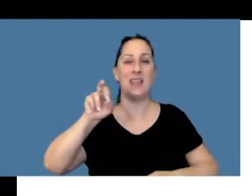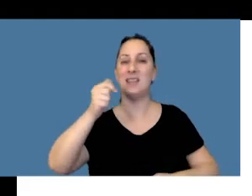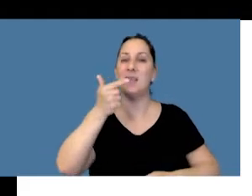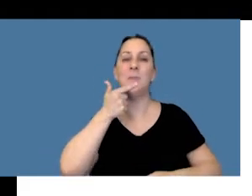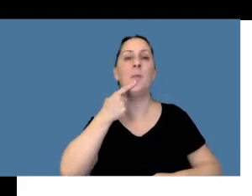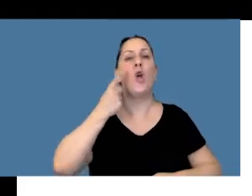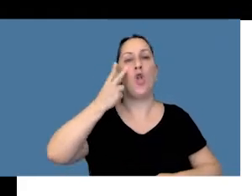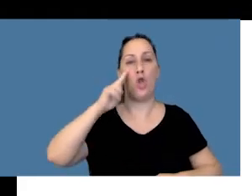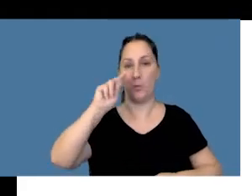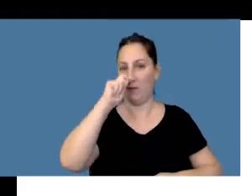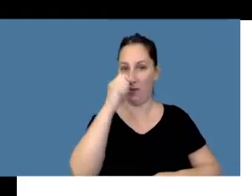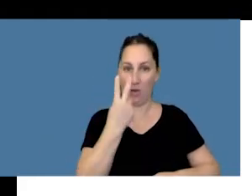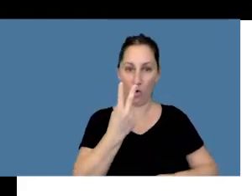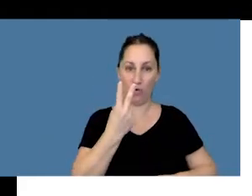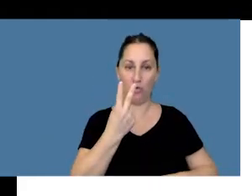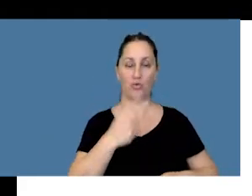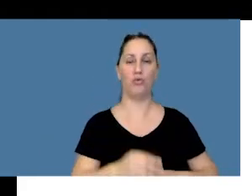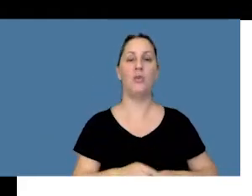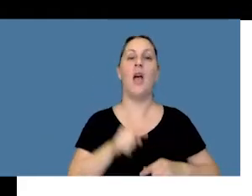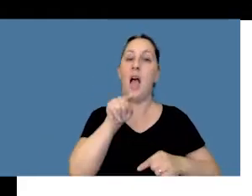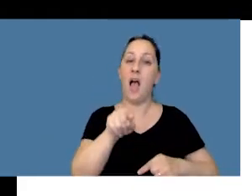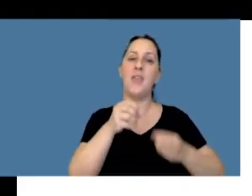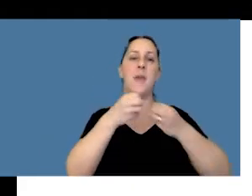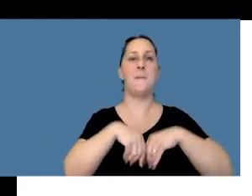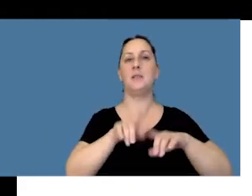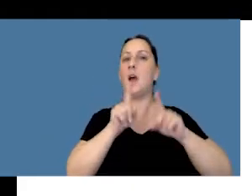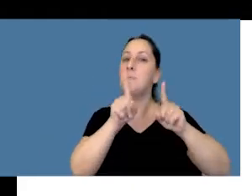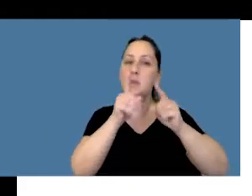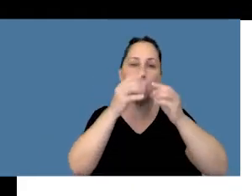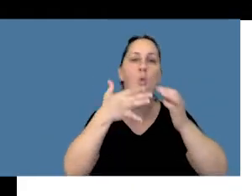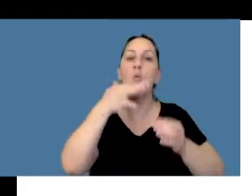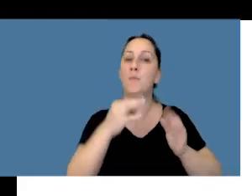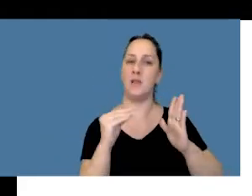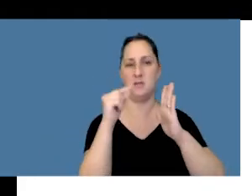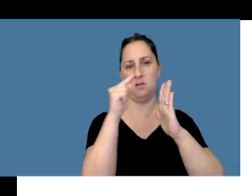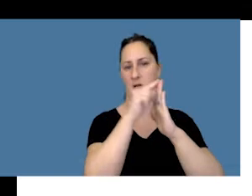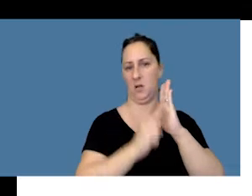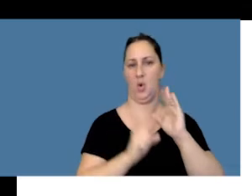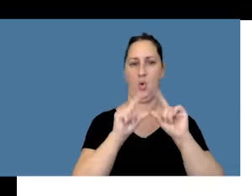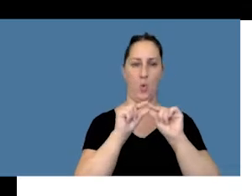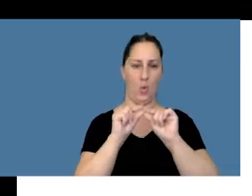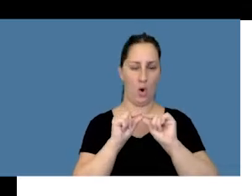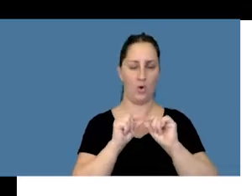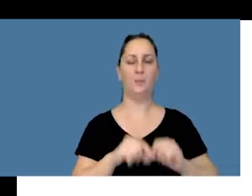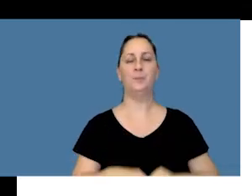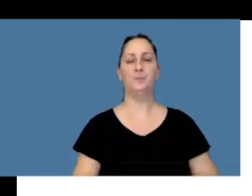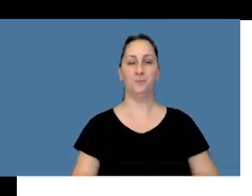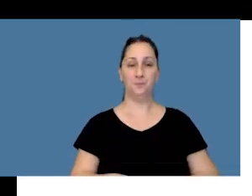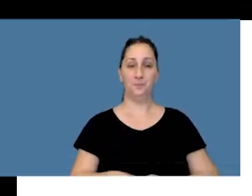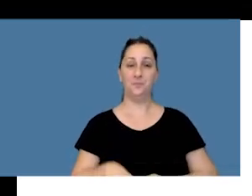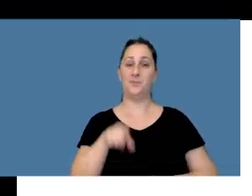de 2022 y entrar por estos valores, ¿verdad? Esto sirvió también, como les